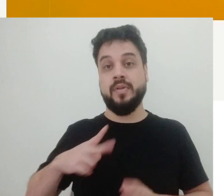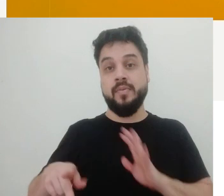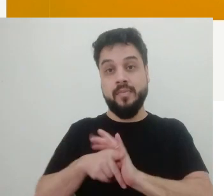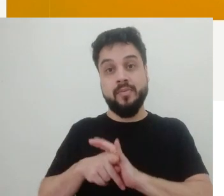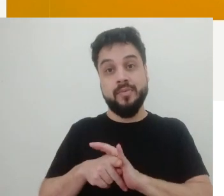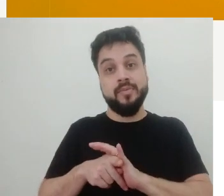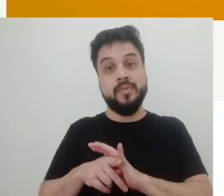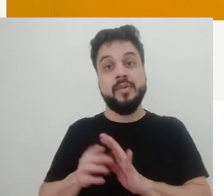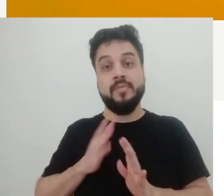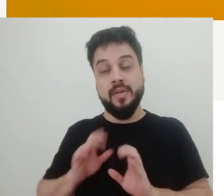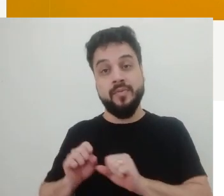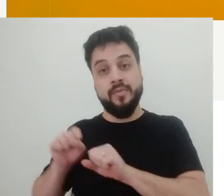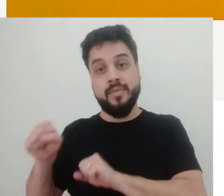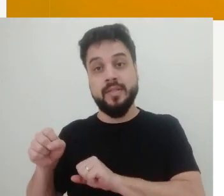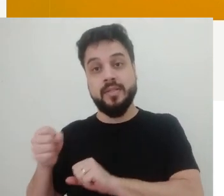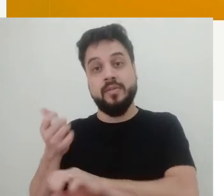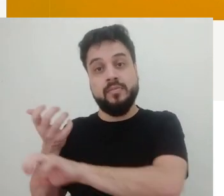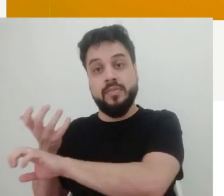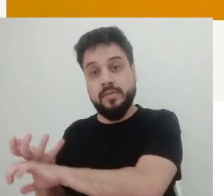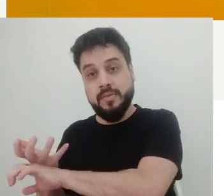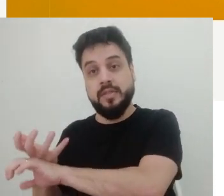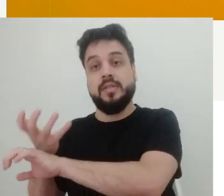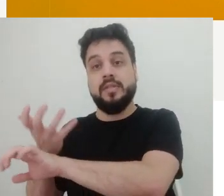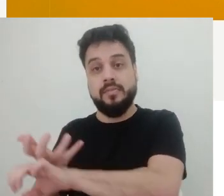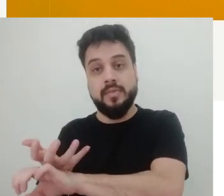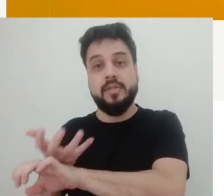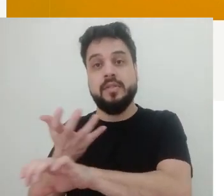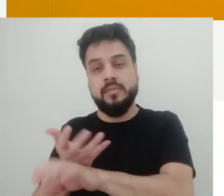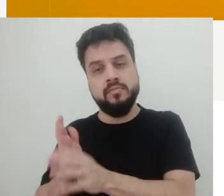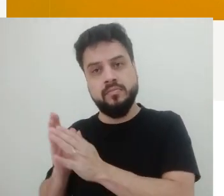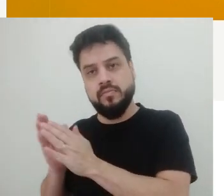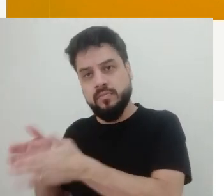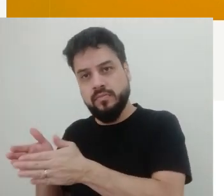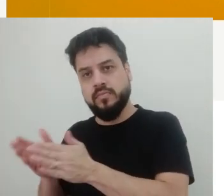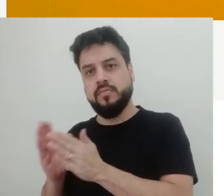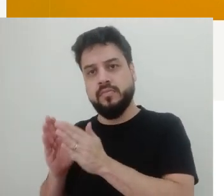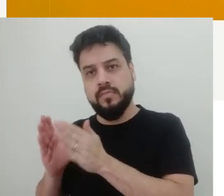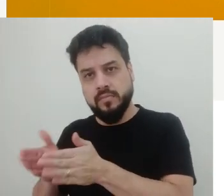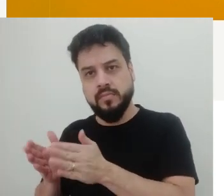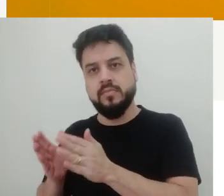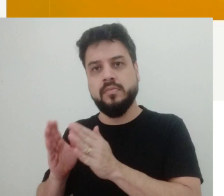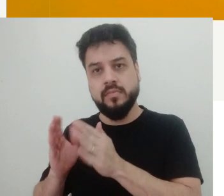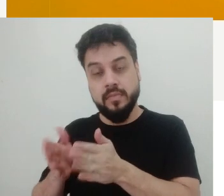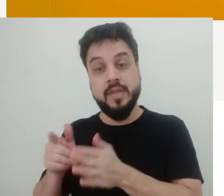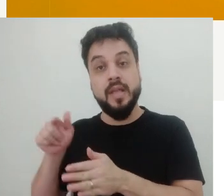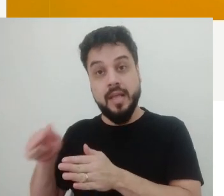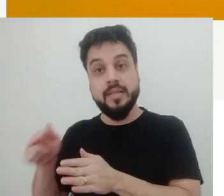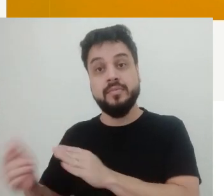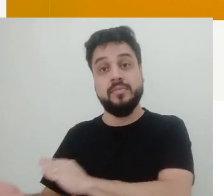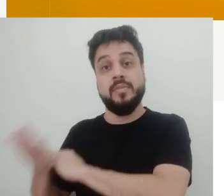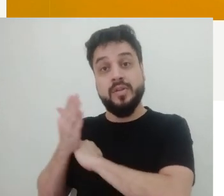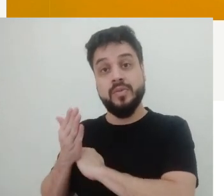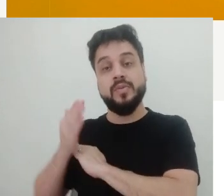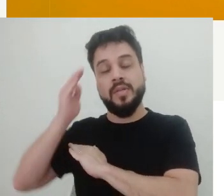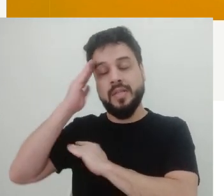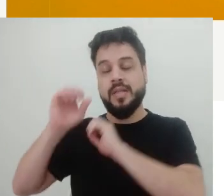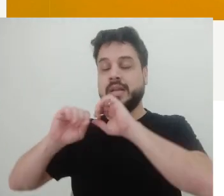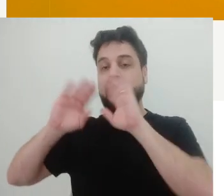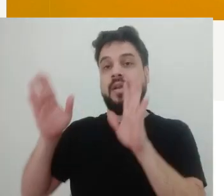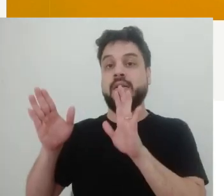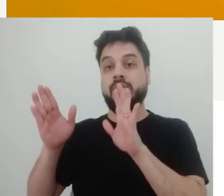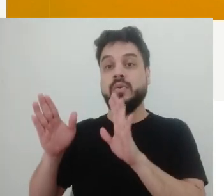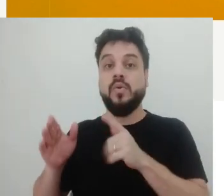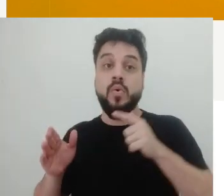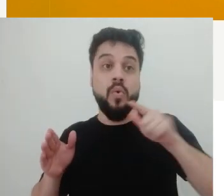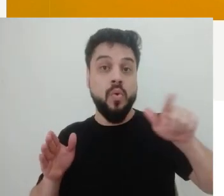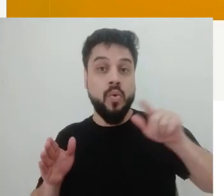en la academia ciertamente no las tienen. Y por tanto, tengo en ese